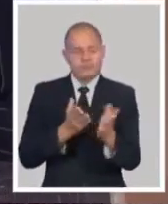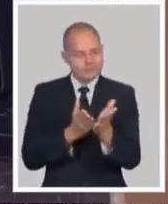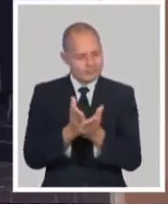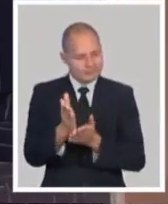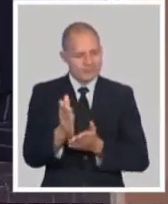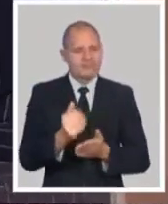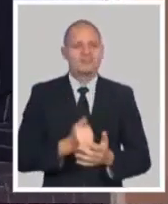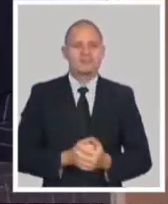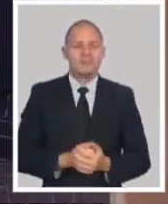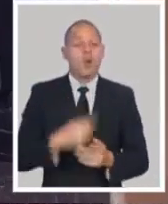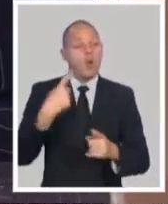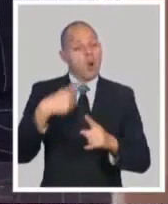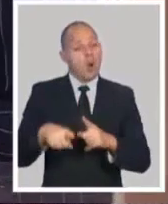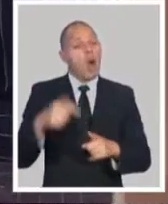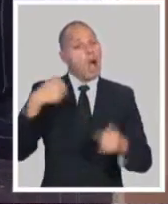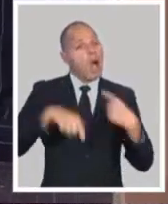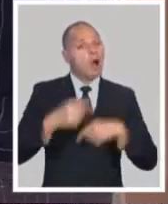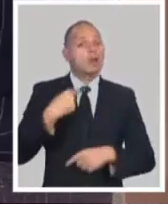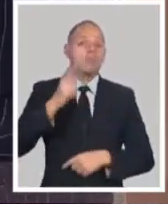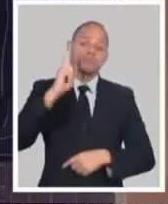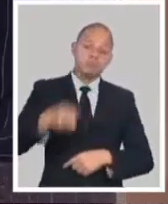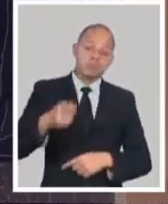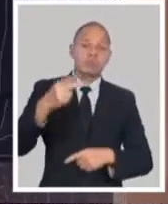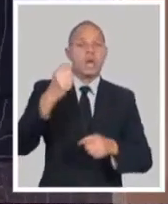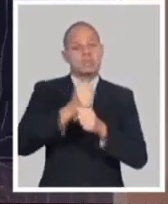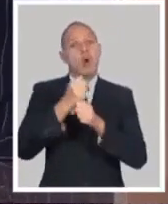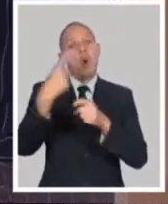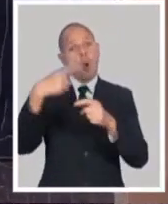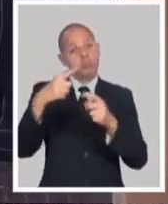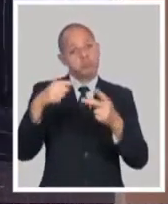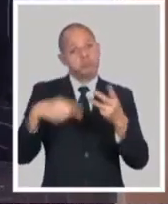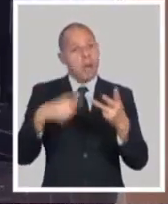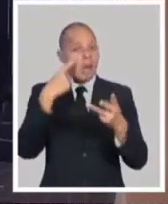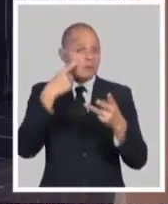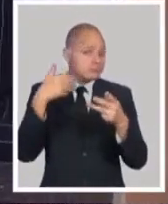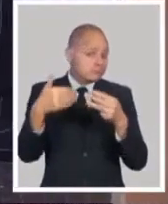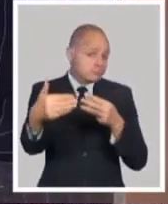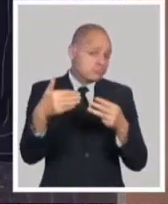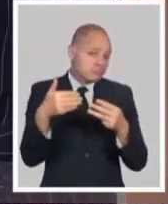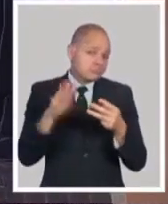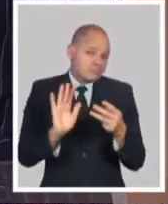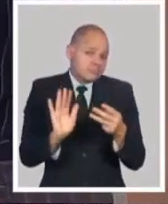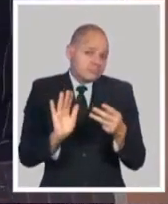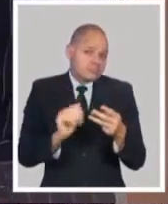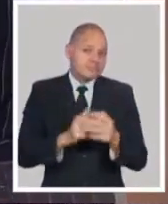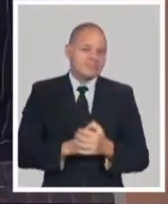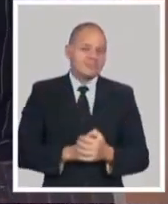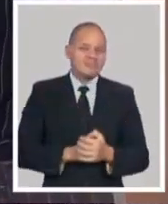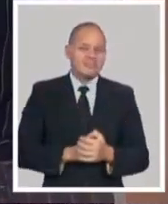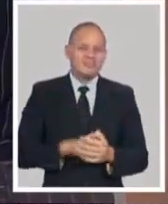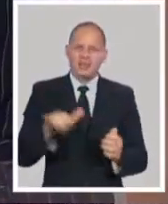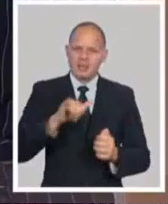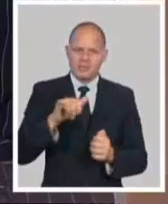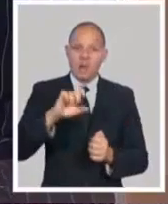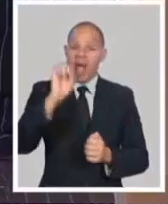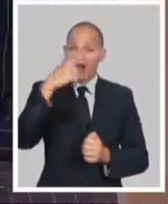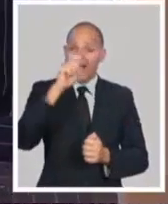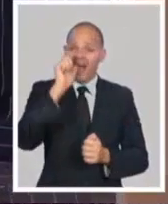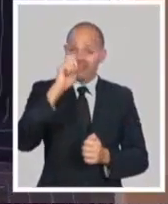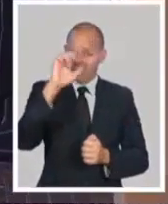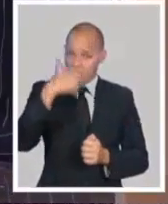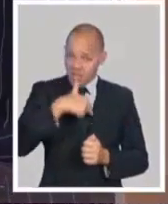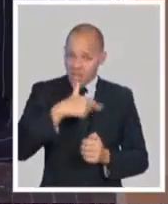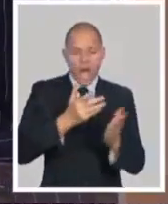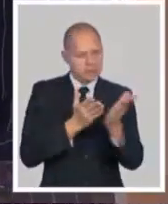habrán otras otras tareas que se le pudieran dar a cadeca en un futuro para que ella pueda seguir operando